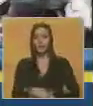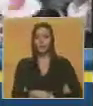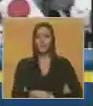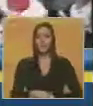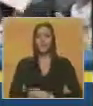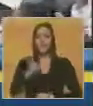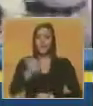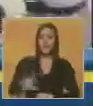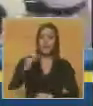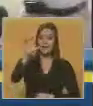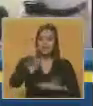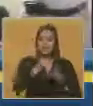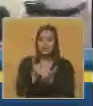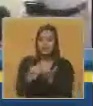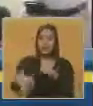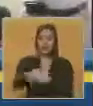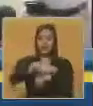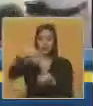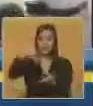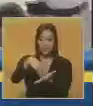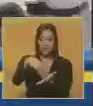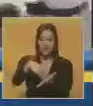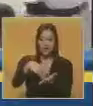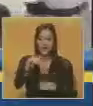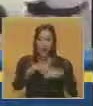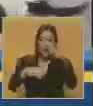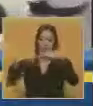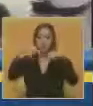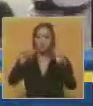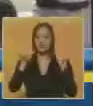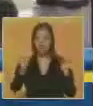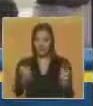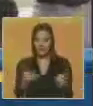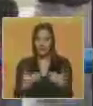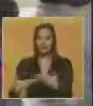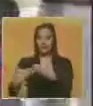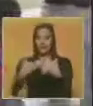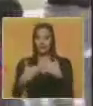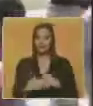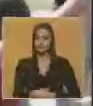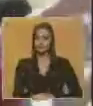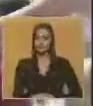Kondo. Ese país cooperó con la gobernación de Miranda para la construcción de este plantel educativo.